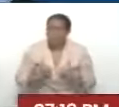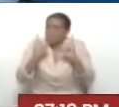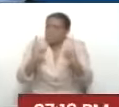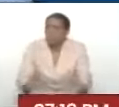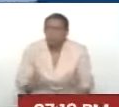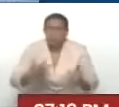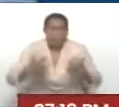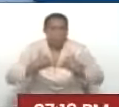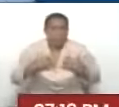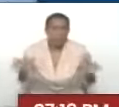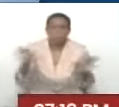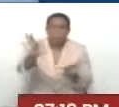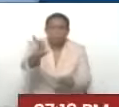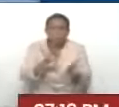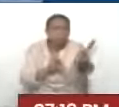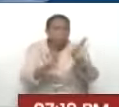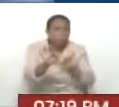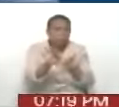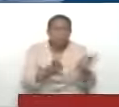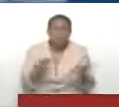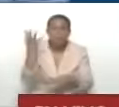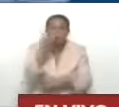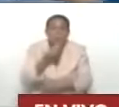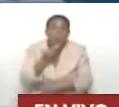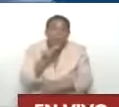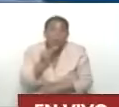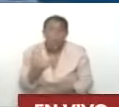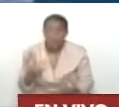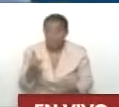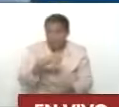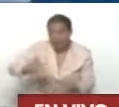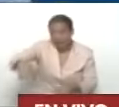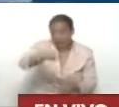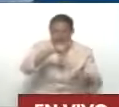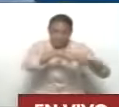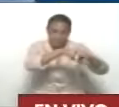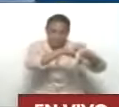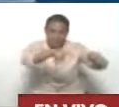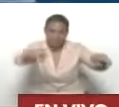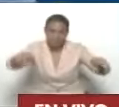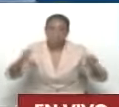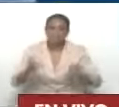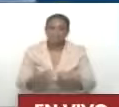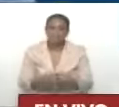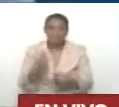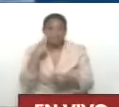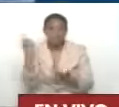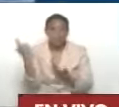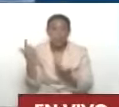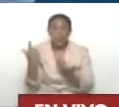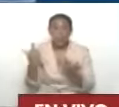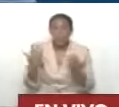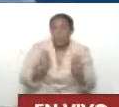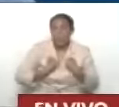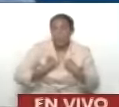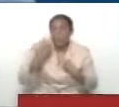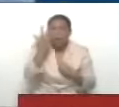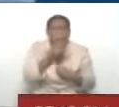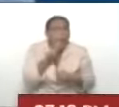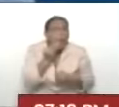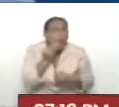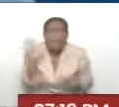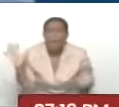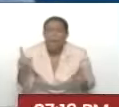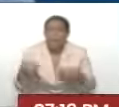formación. La generación más joven, que hay bastantes aquí presentes, y los que vienen más chamitos, que yo le llamo